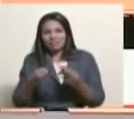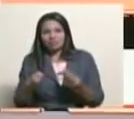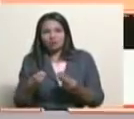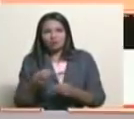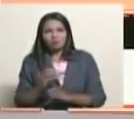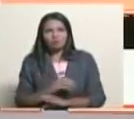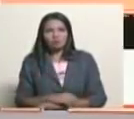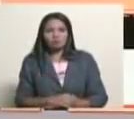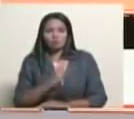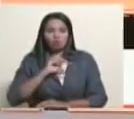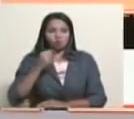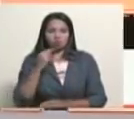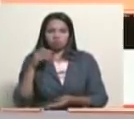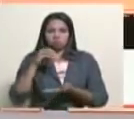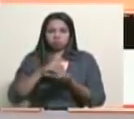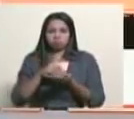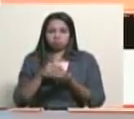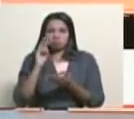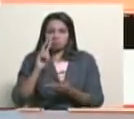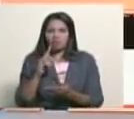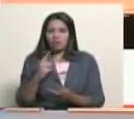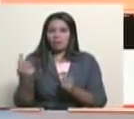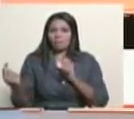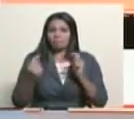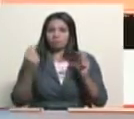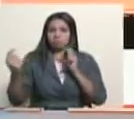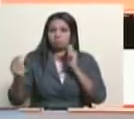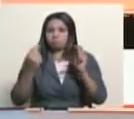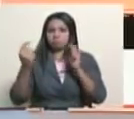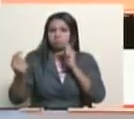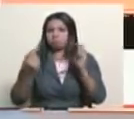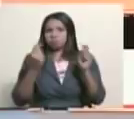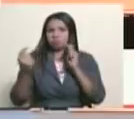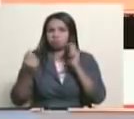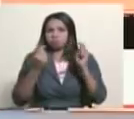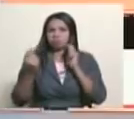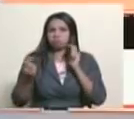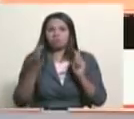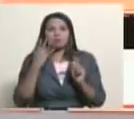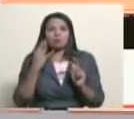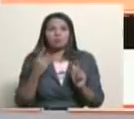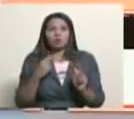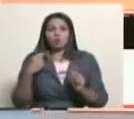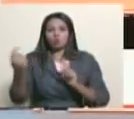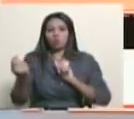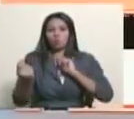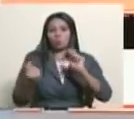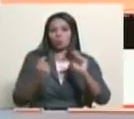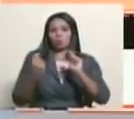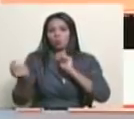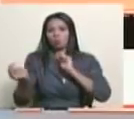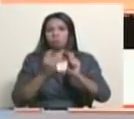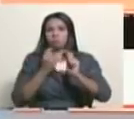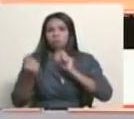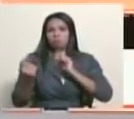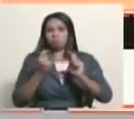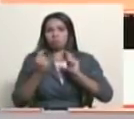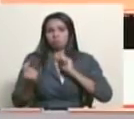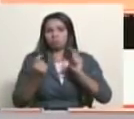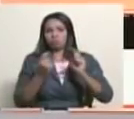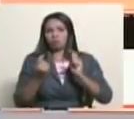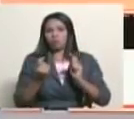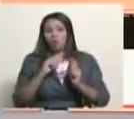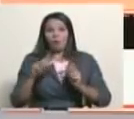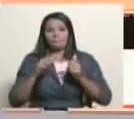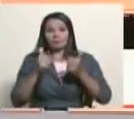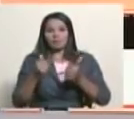Si nosotros cayéramos en un dimes y diretes, en un dame tú que te doy yo, y